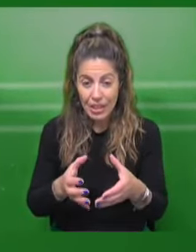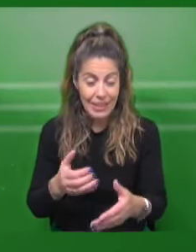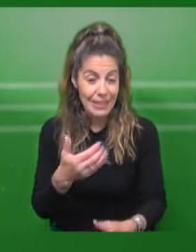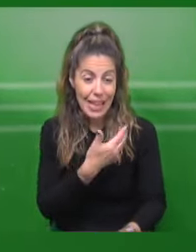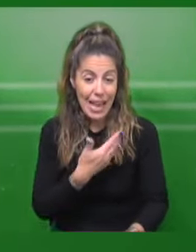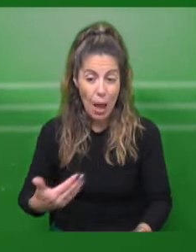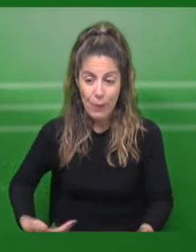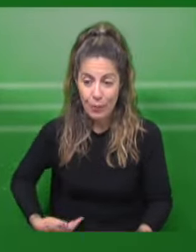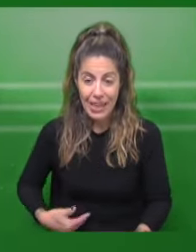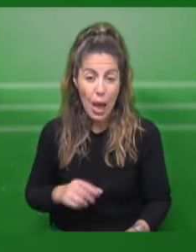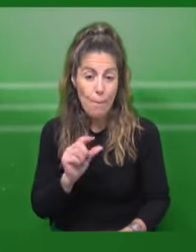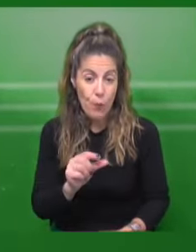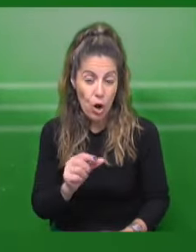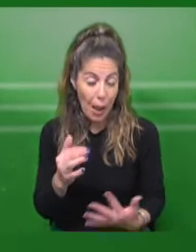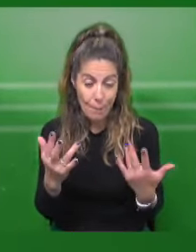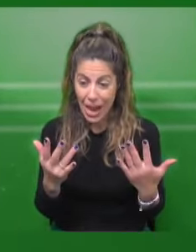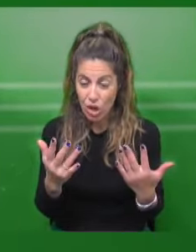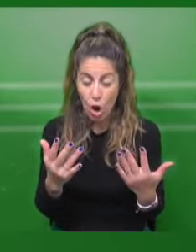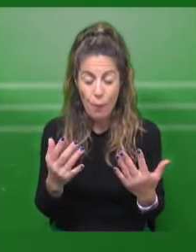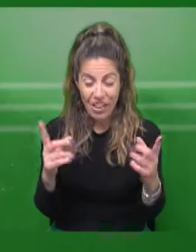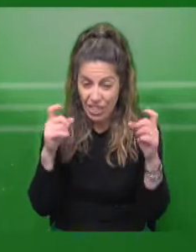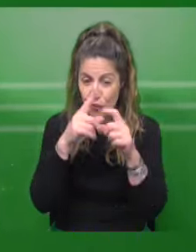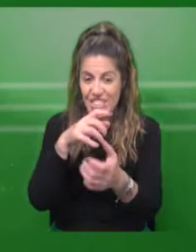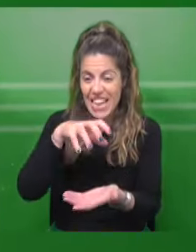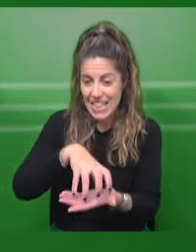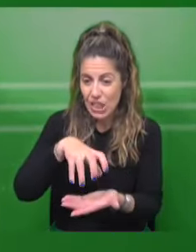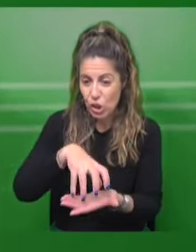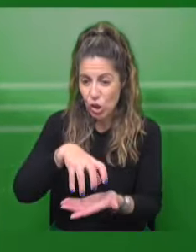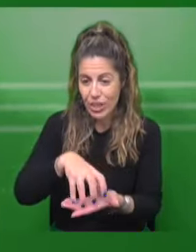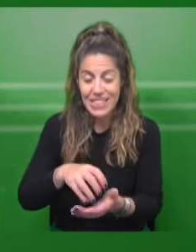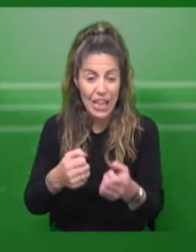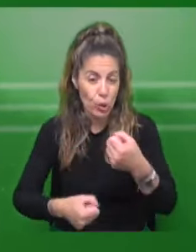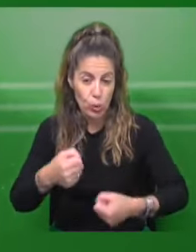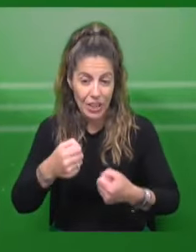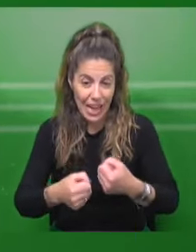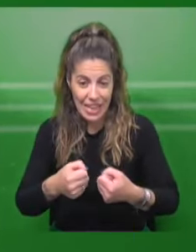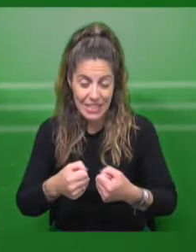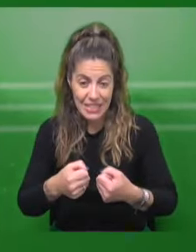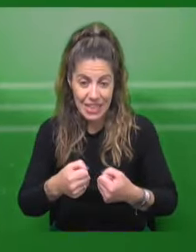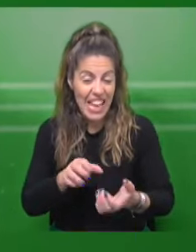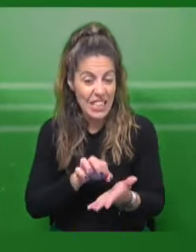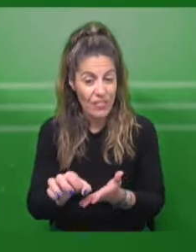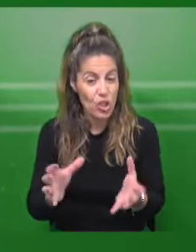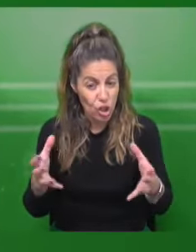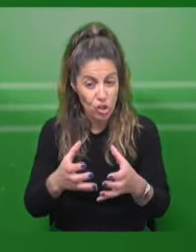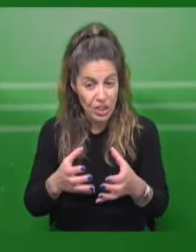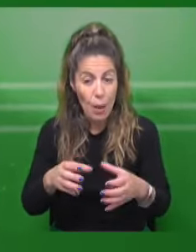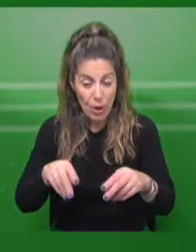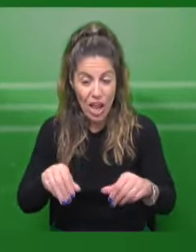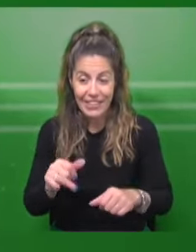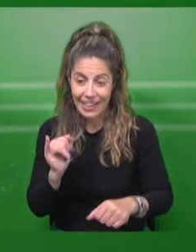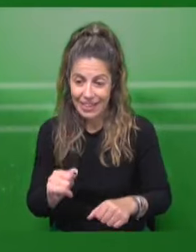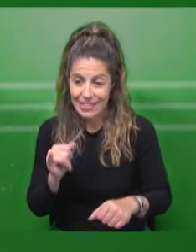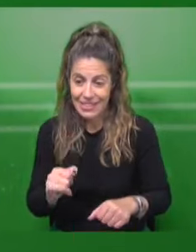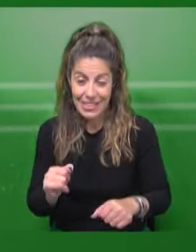es muy difícil que sectores industriales o de servicios Se concentren mientras que la la Tierra así entonces tenemos la